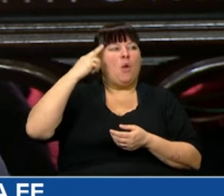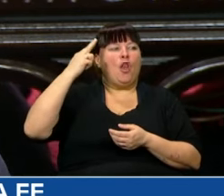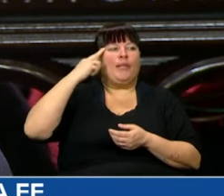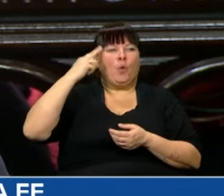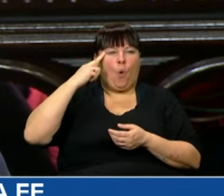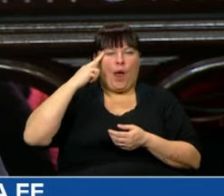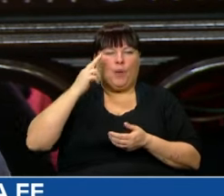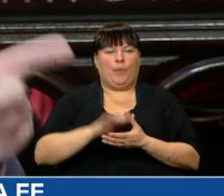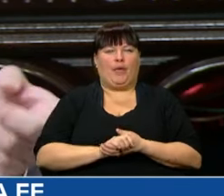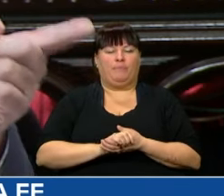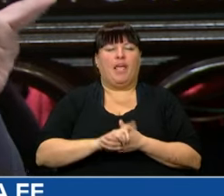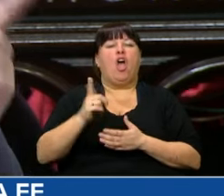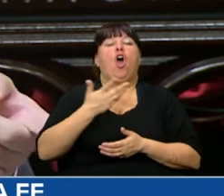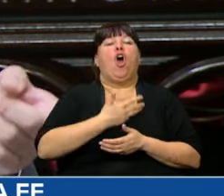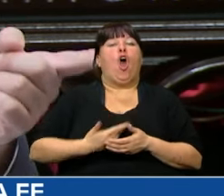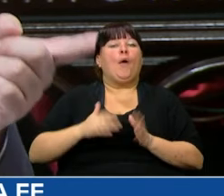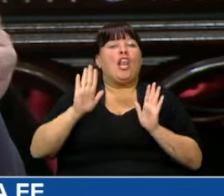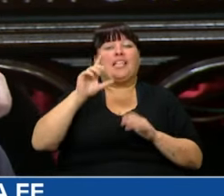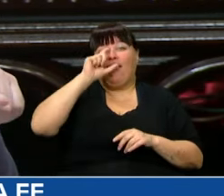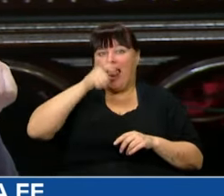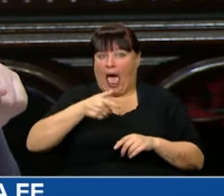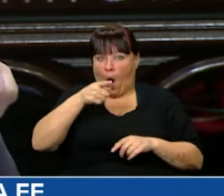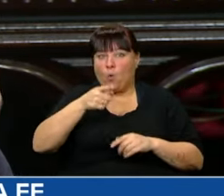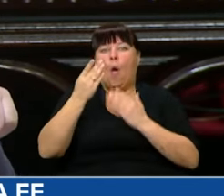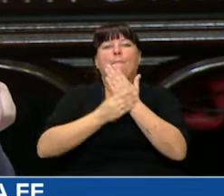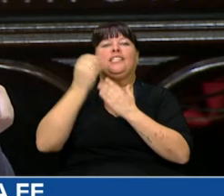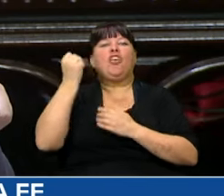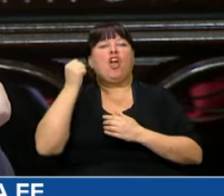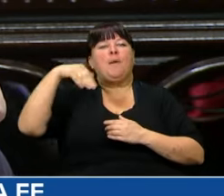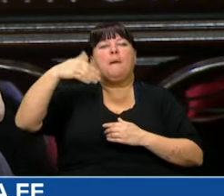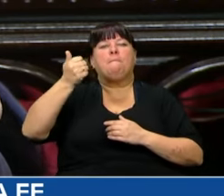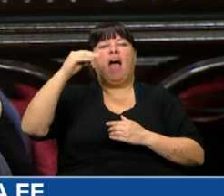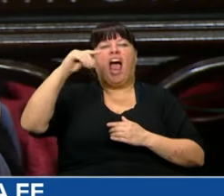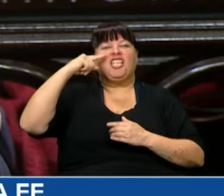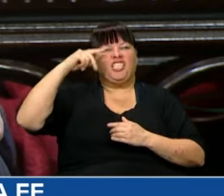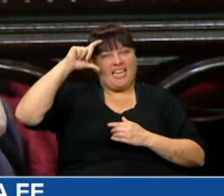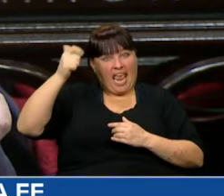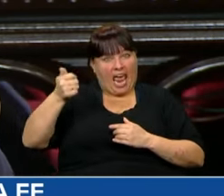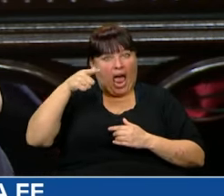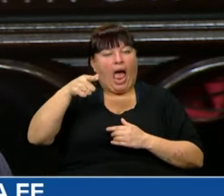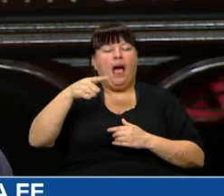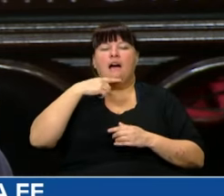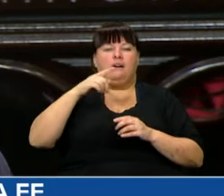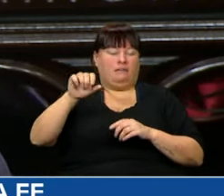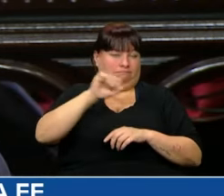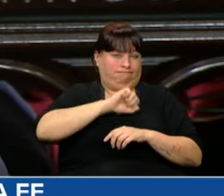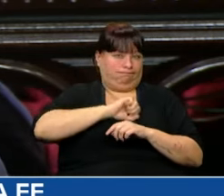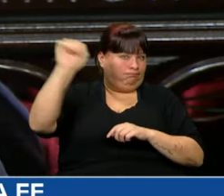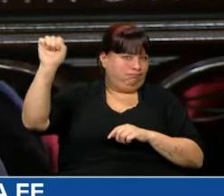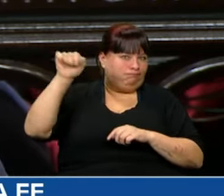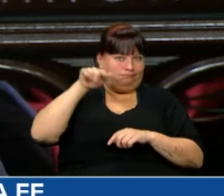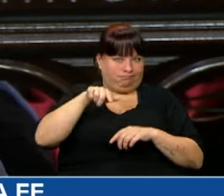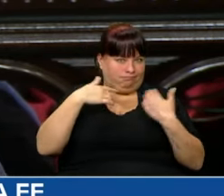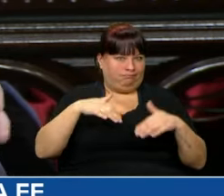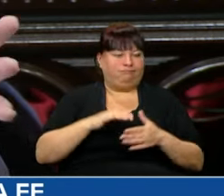99, donde el gobierno de La Rúa y el Ministerio de Economía de Machinea hacen pegar el salto enorme en